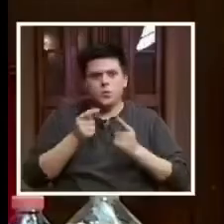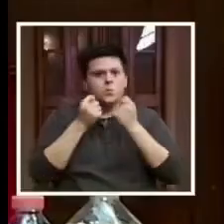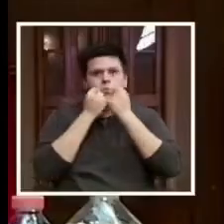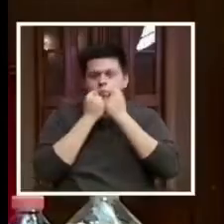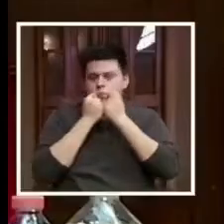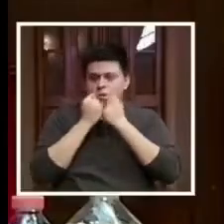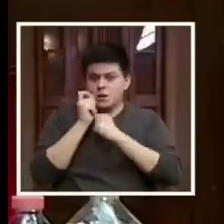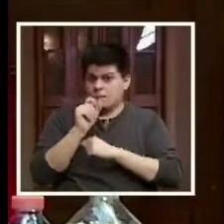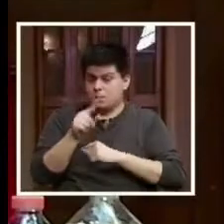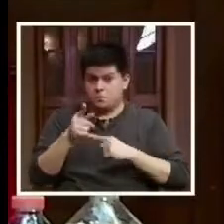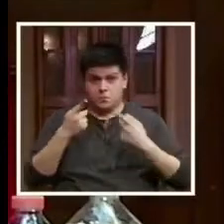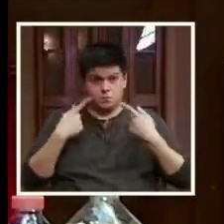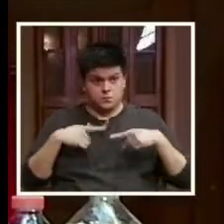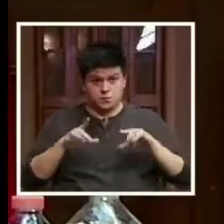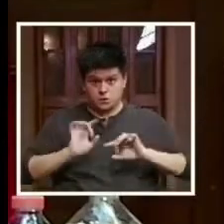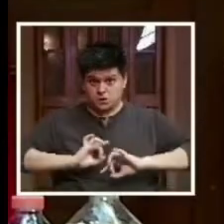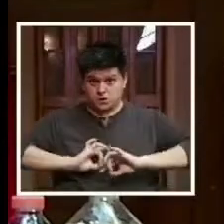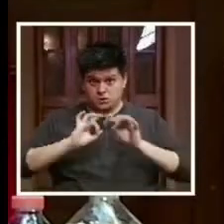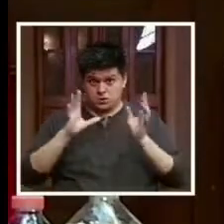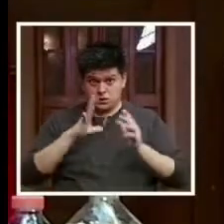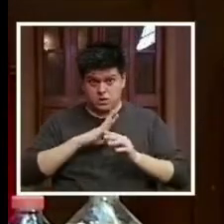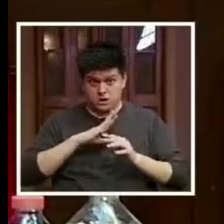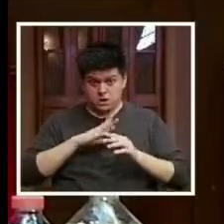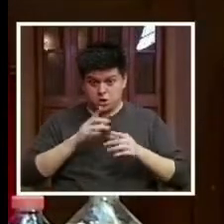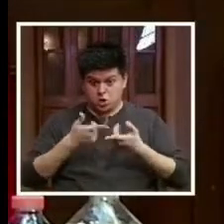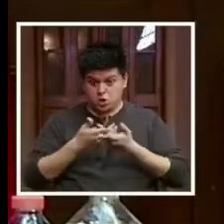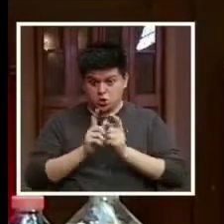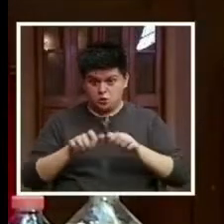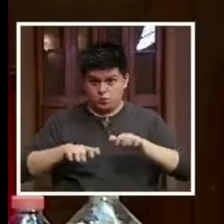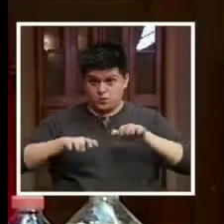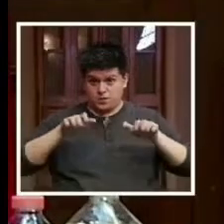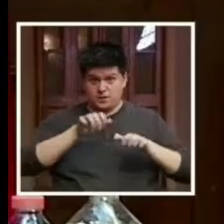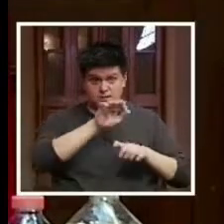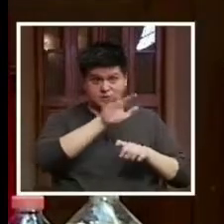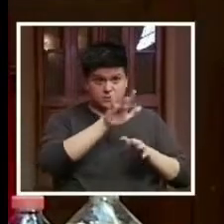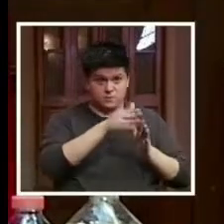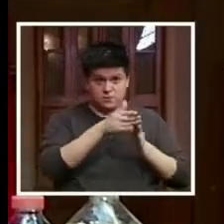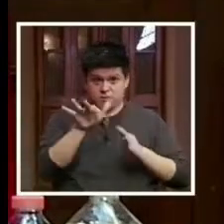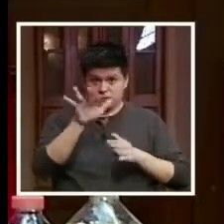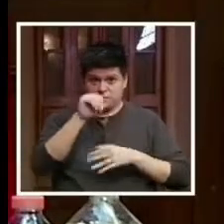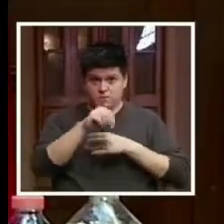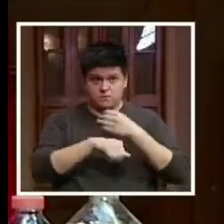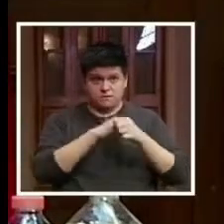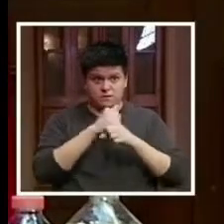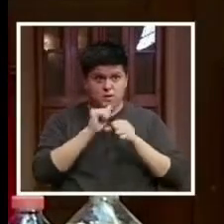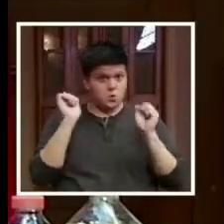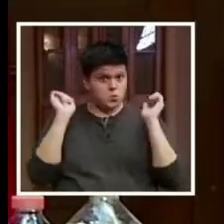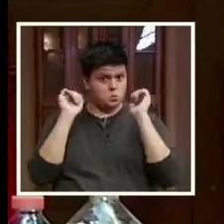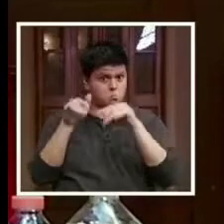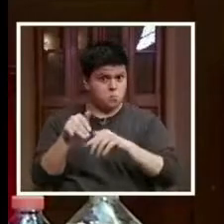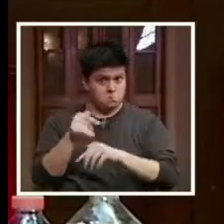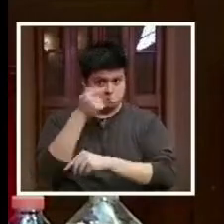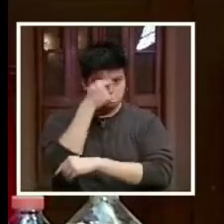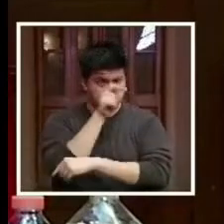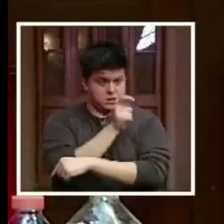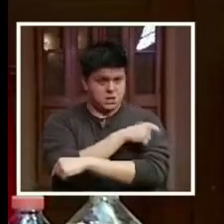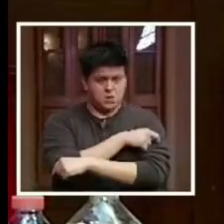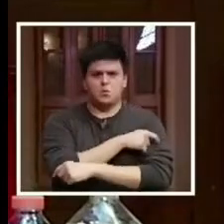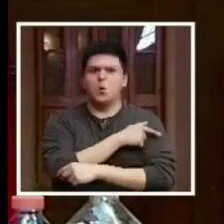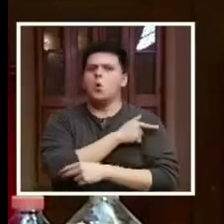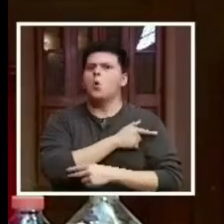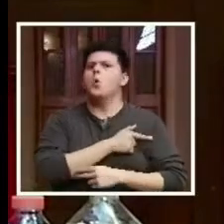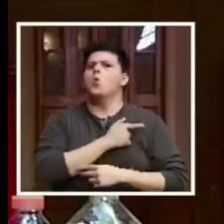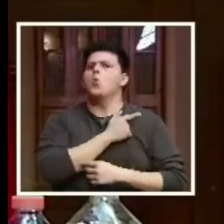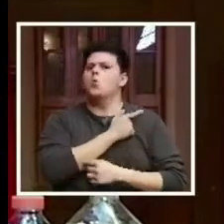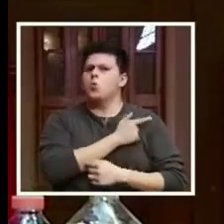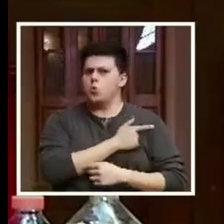Si una persona de este grupo de edad de 50 a 59 acude a vacunarse, con gusto se